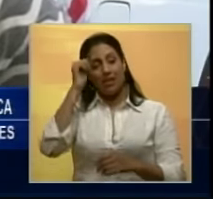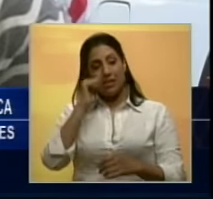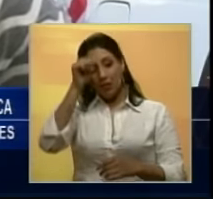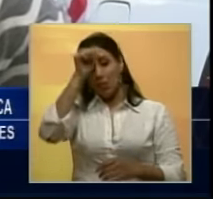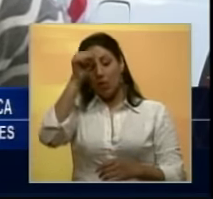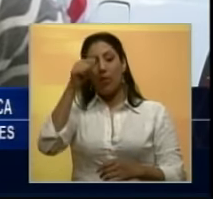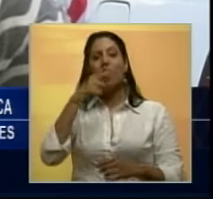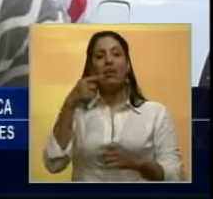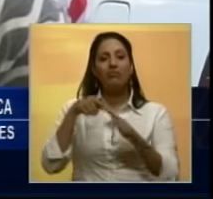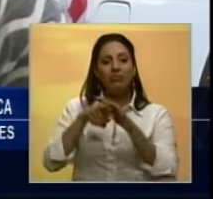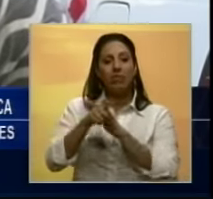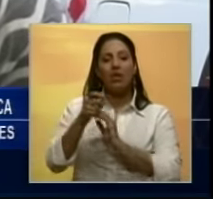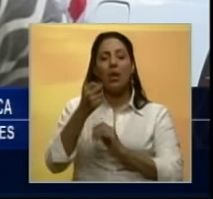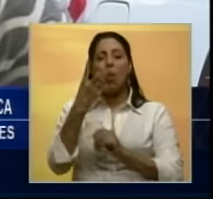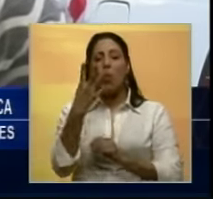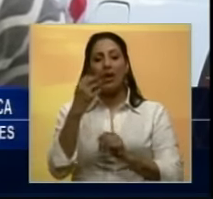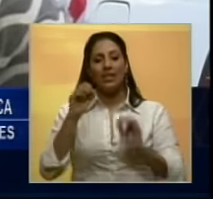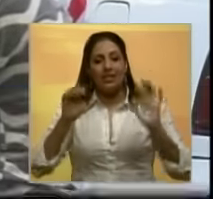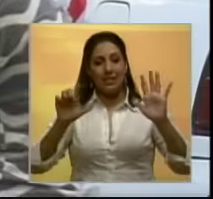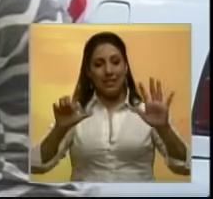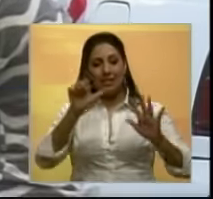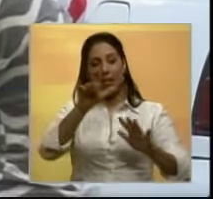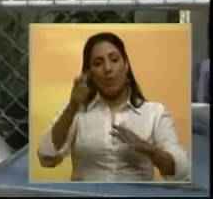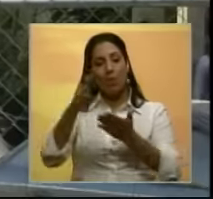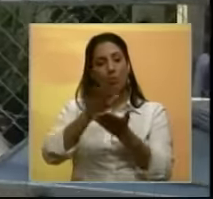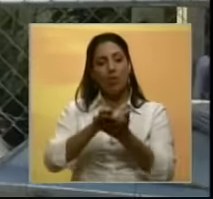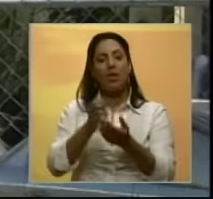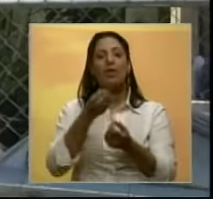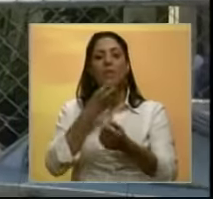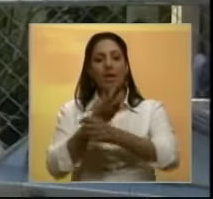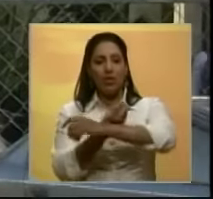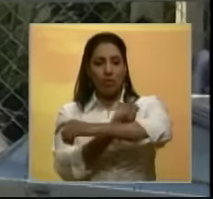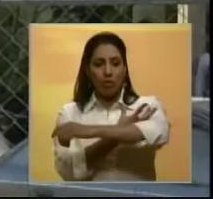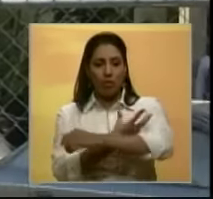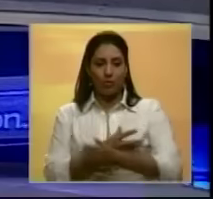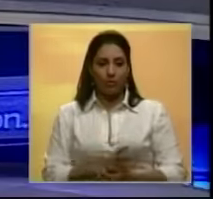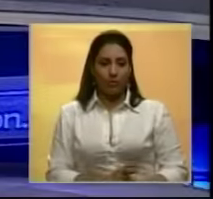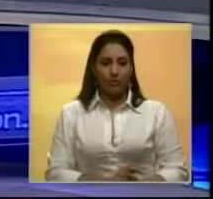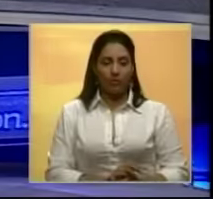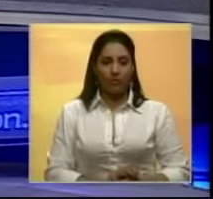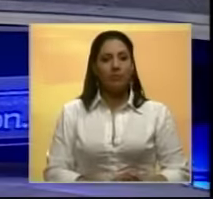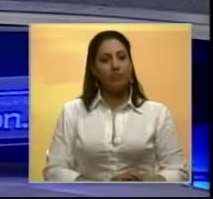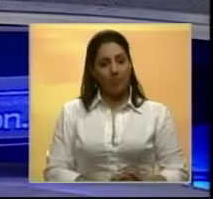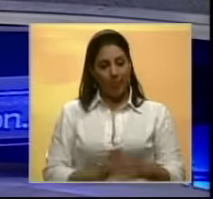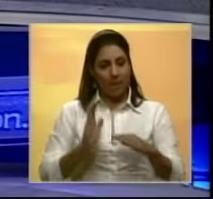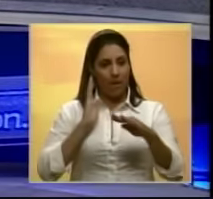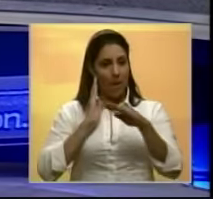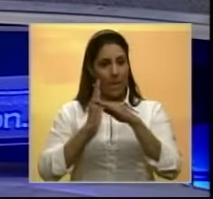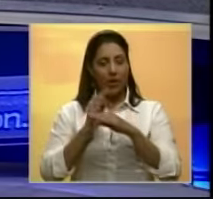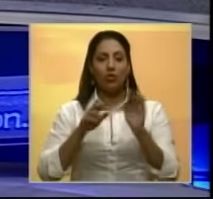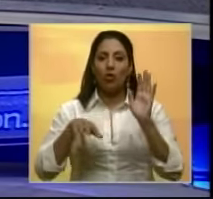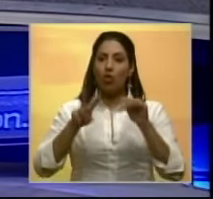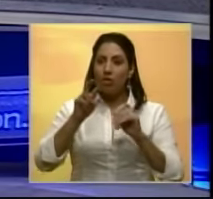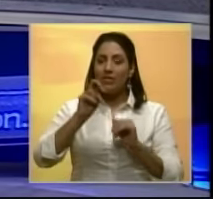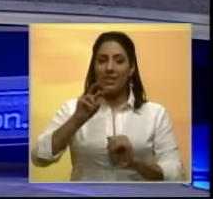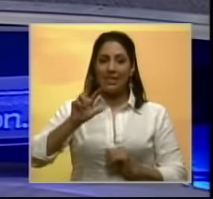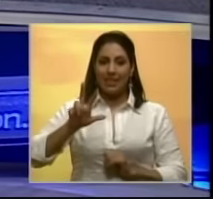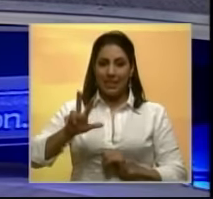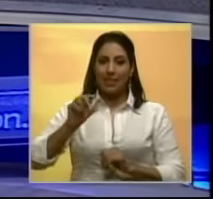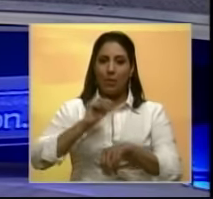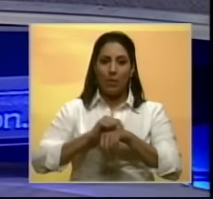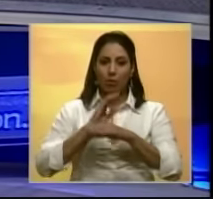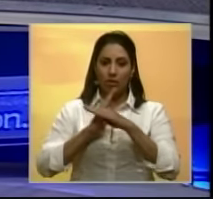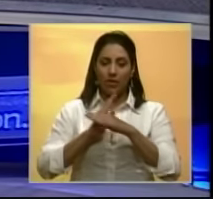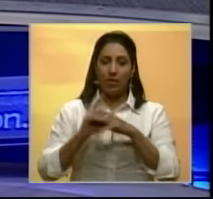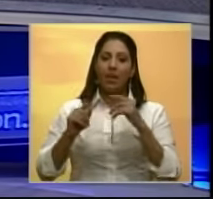semana fueron ingresados 47 cadáveres a la morgue de Bellomonte. Amigas y amigos, 2:23, hacemos